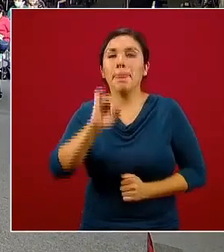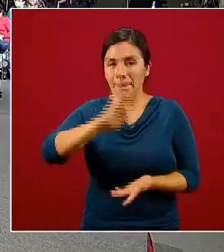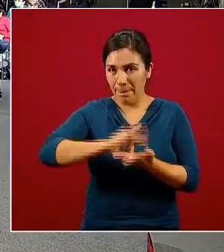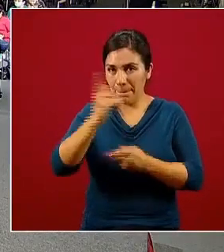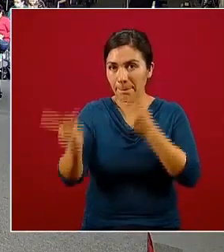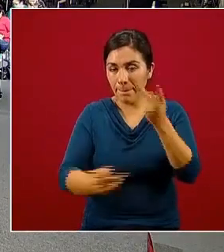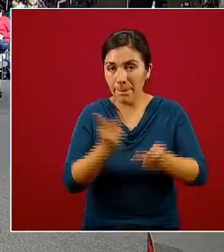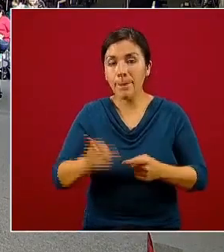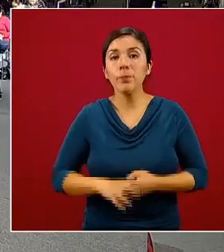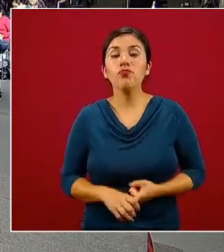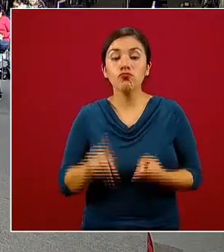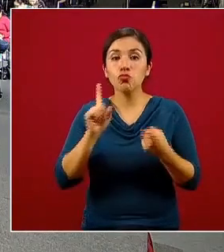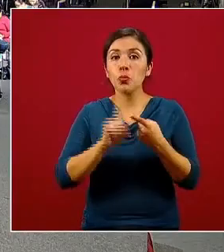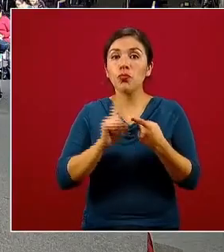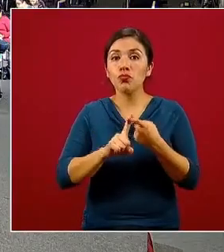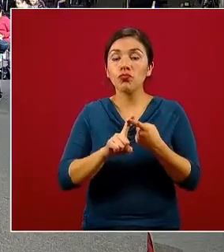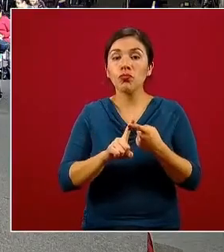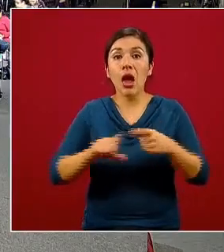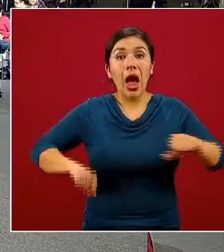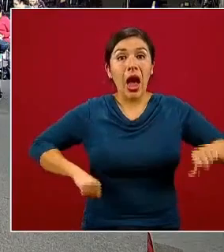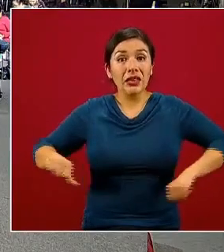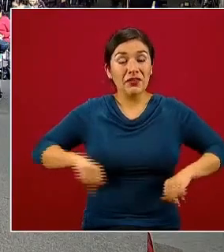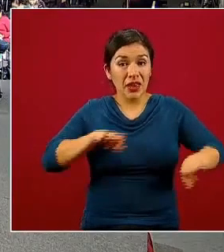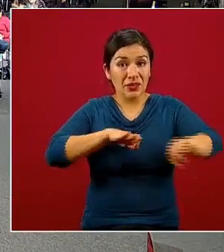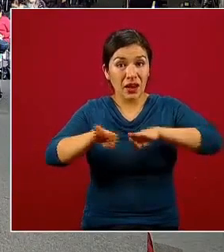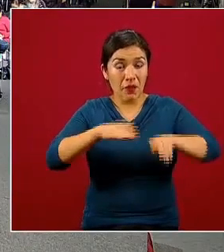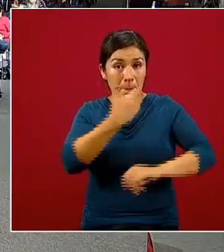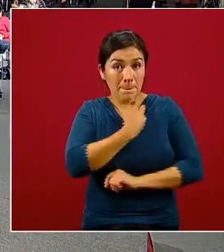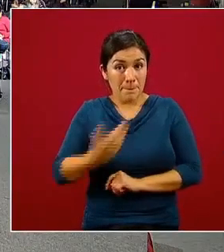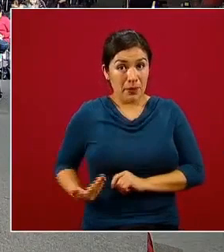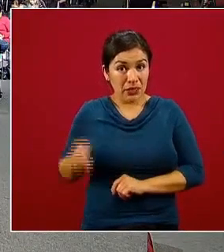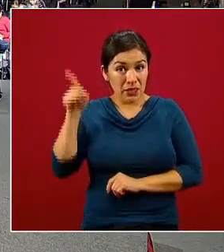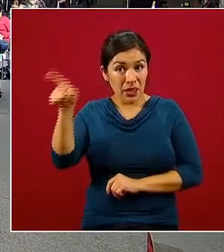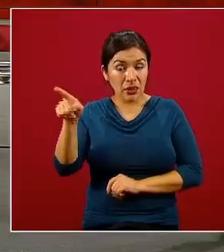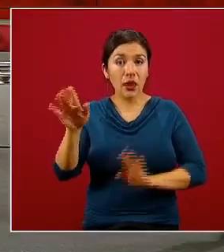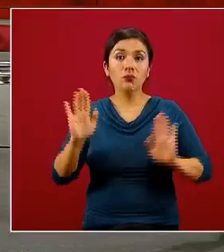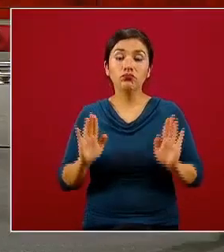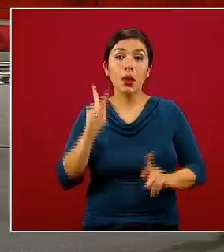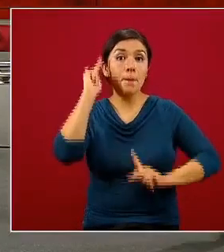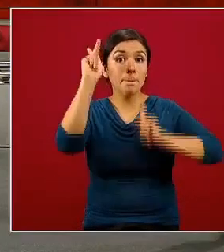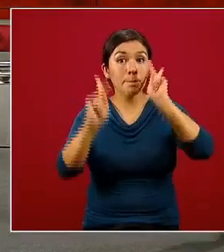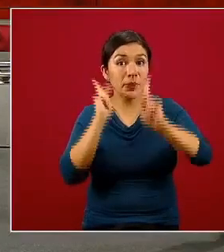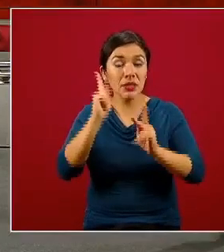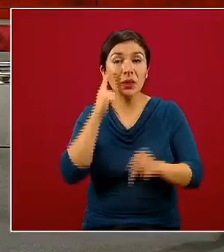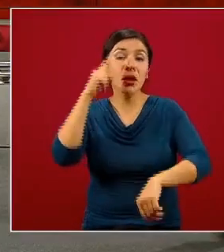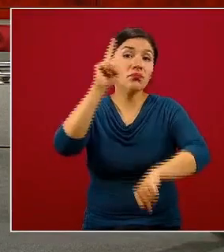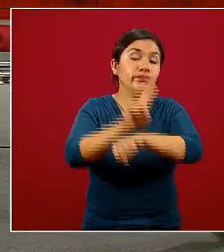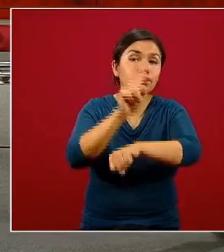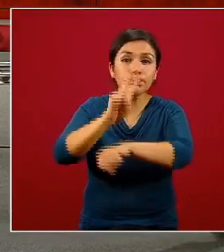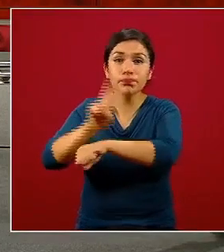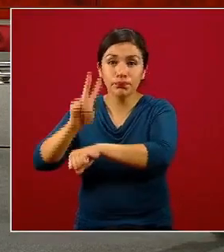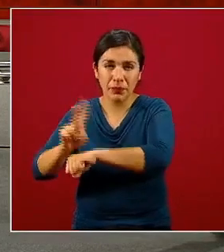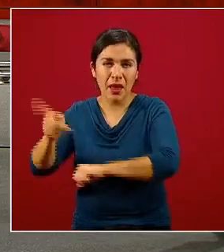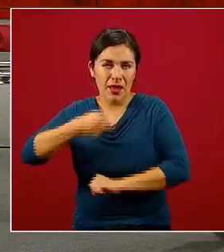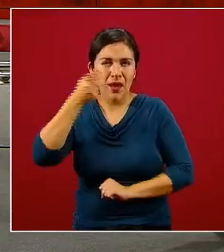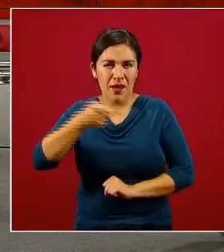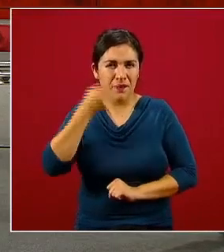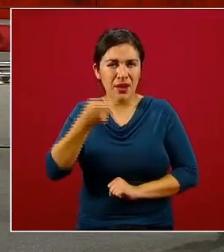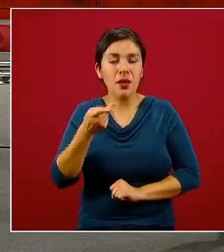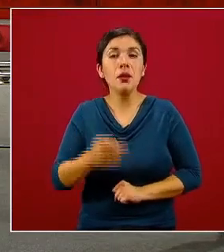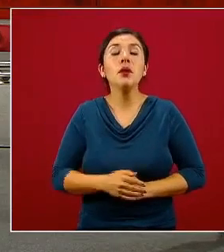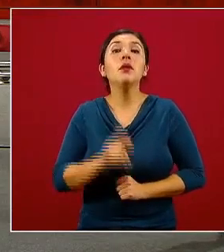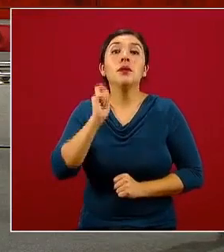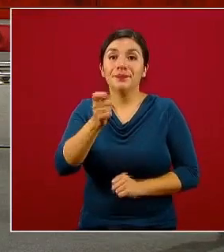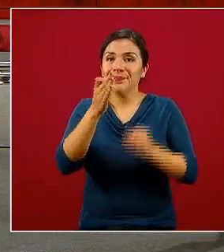preguntas. Respecto a las actividades de trabajo del presidente, estas visitas de supervisión que él ha comentado,